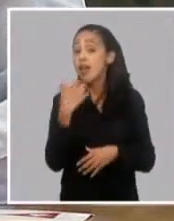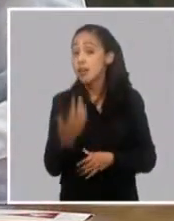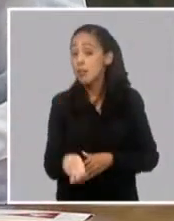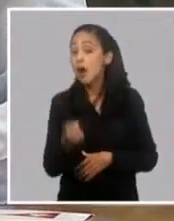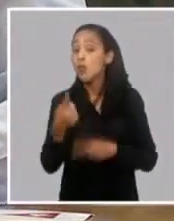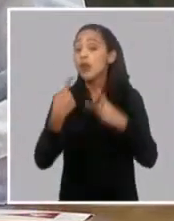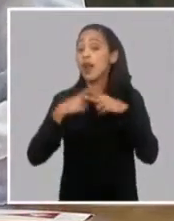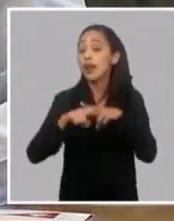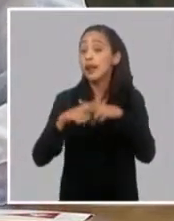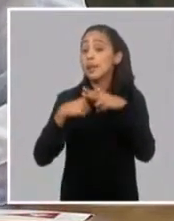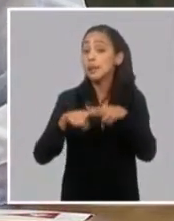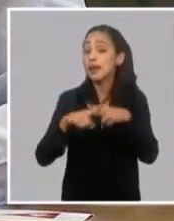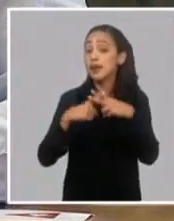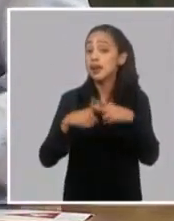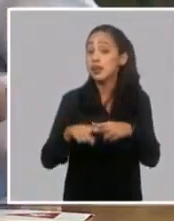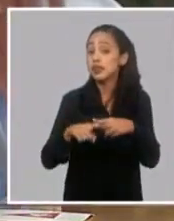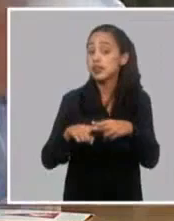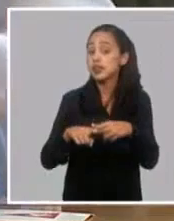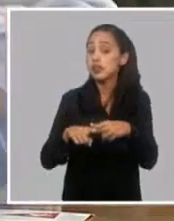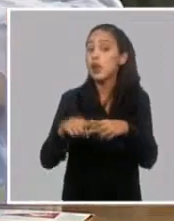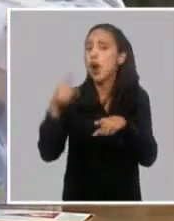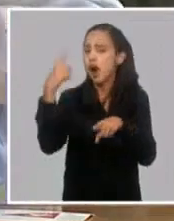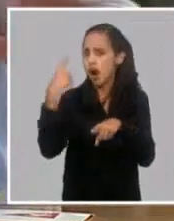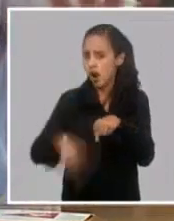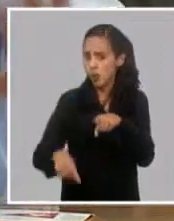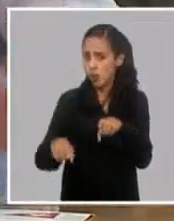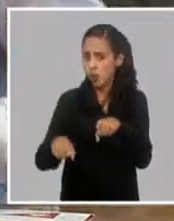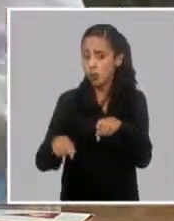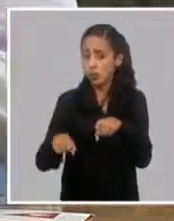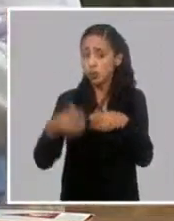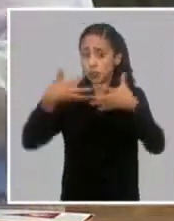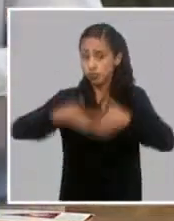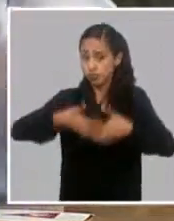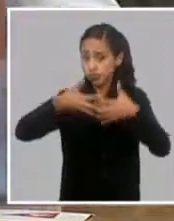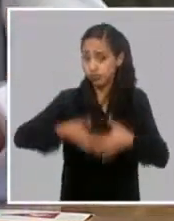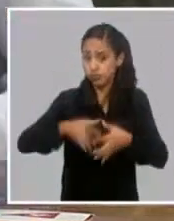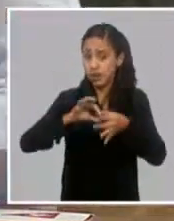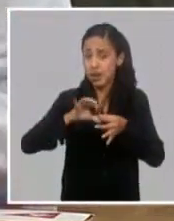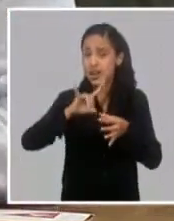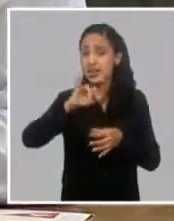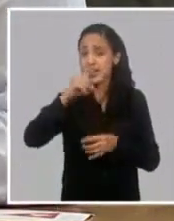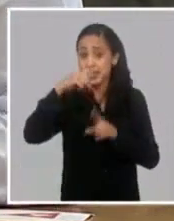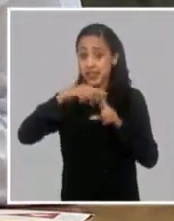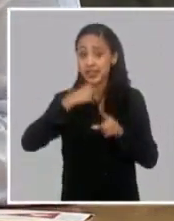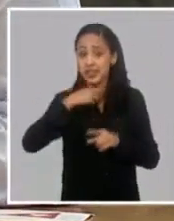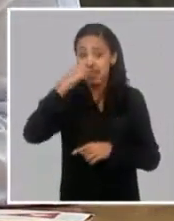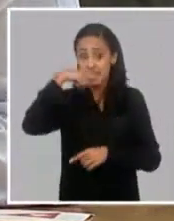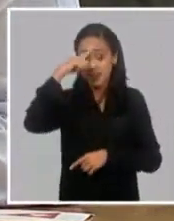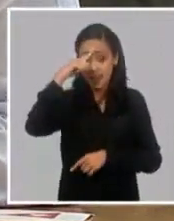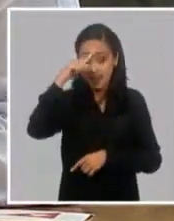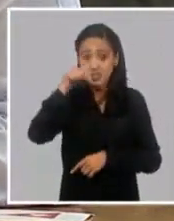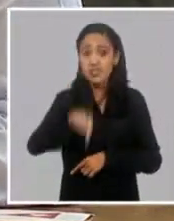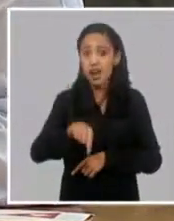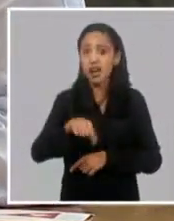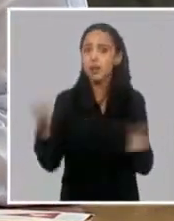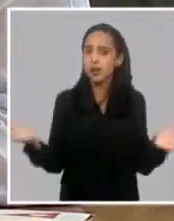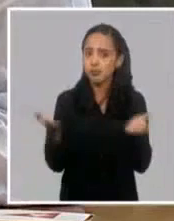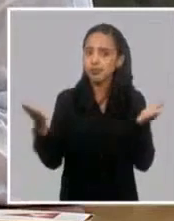y una reparación a la Guitera también. Esos son nuestros tres bloques de más generación, los que dan estabilidad al país. Pero tenemos un